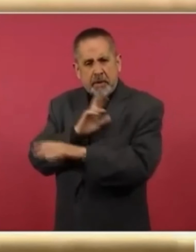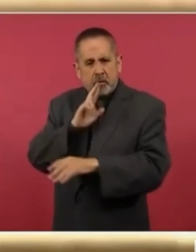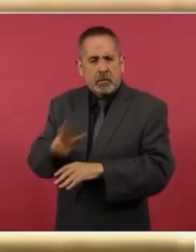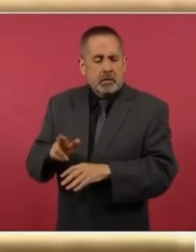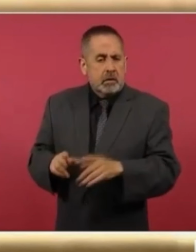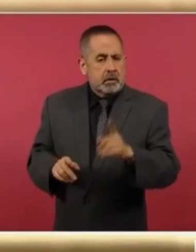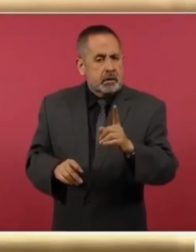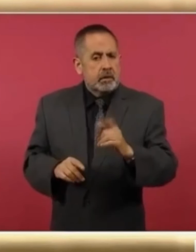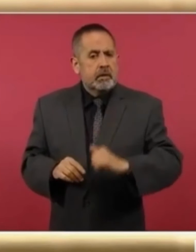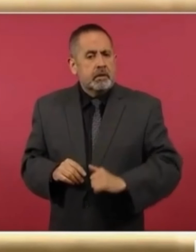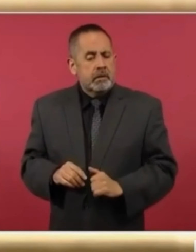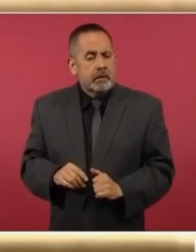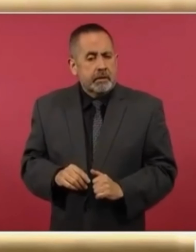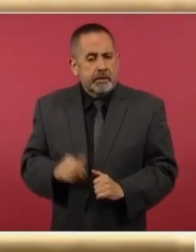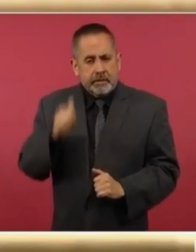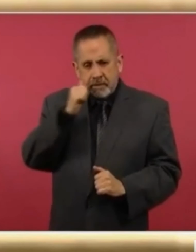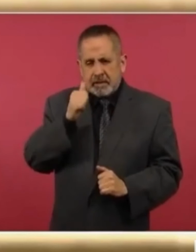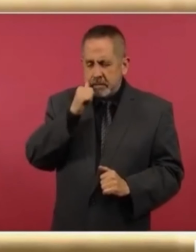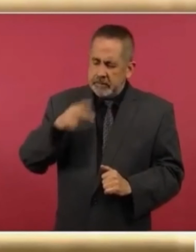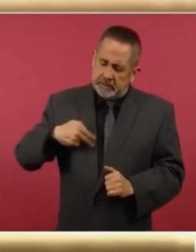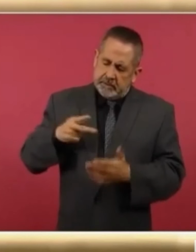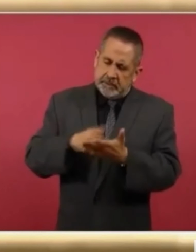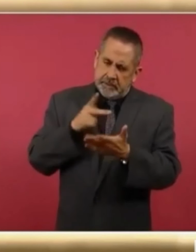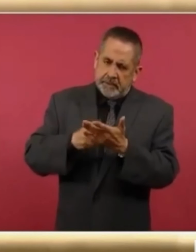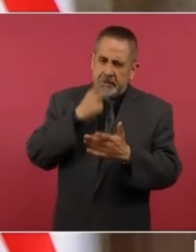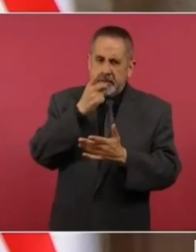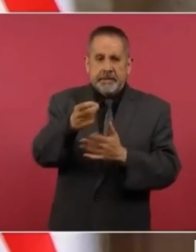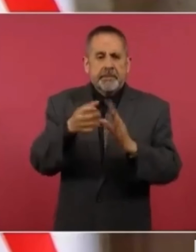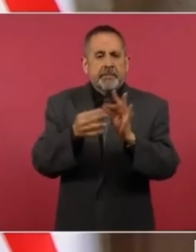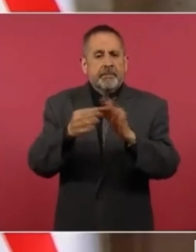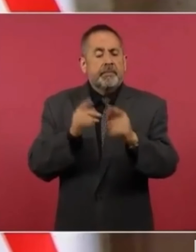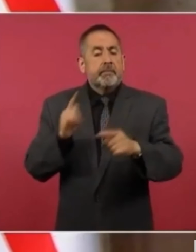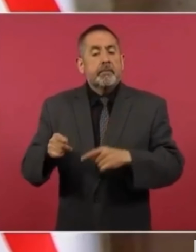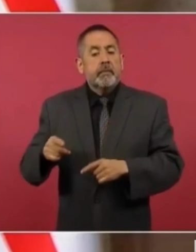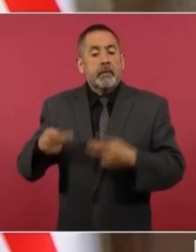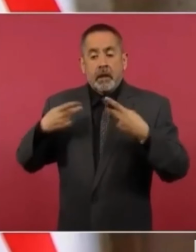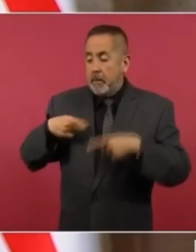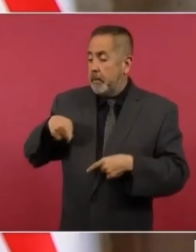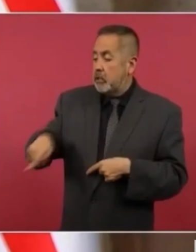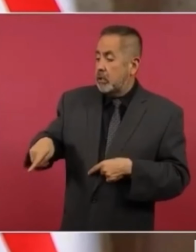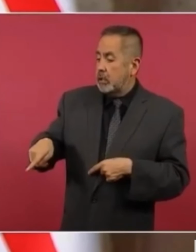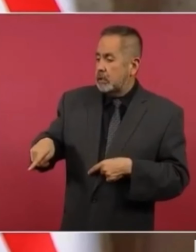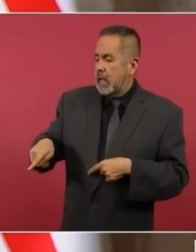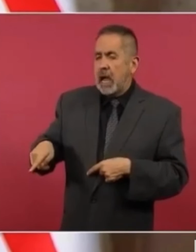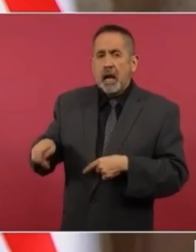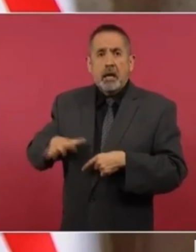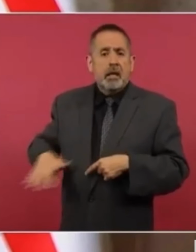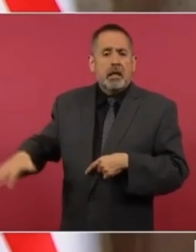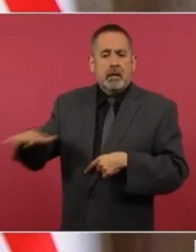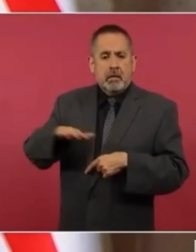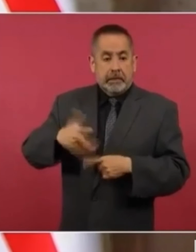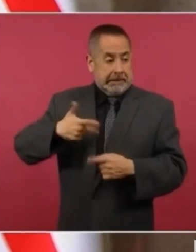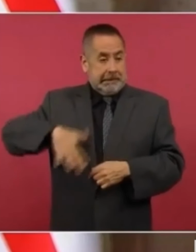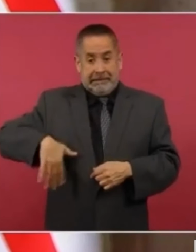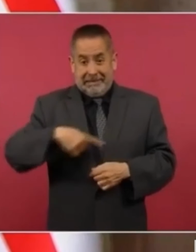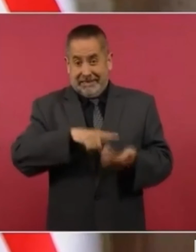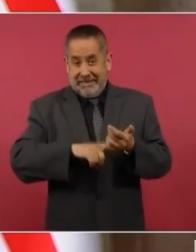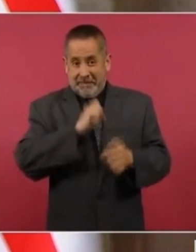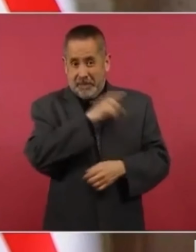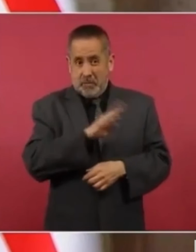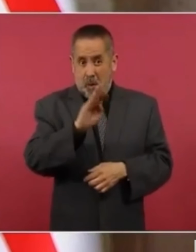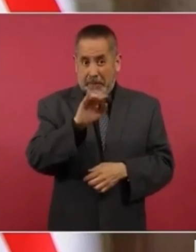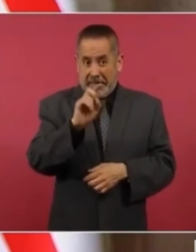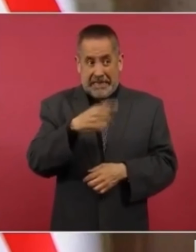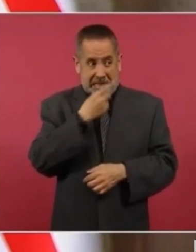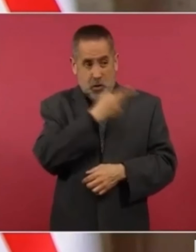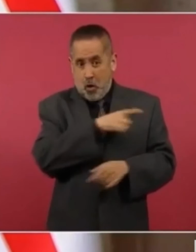Siempre lo hemos sostenido, que la gente no deja, también como lo planteó el presidente Biden,